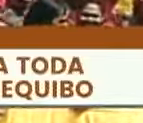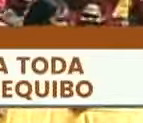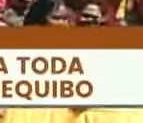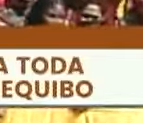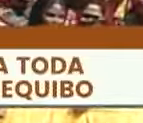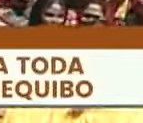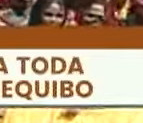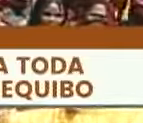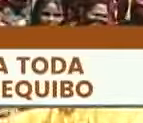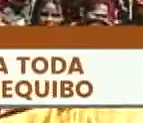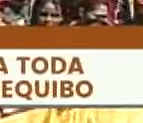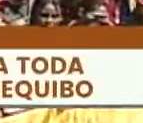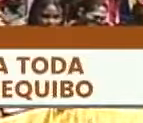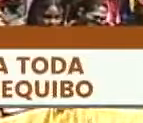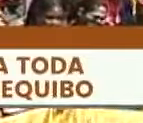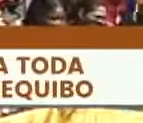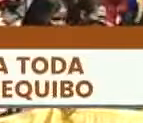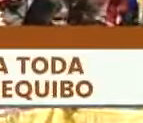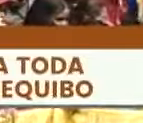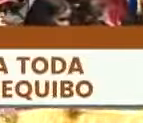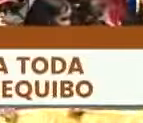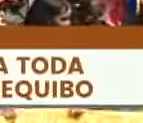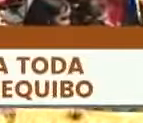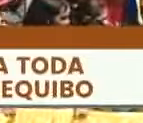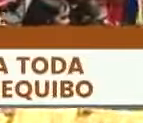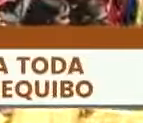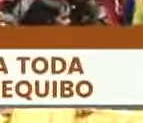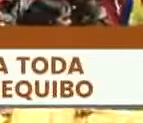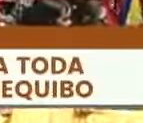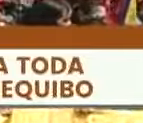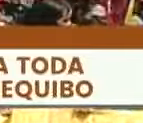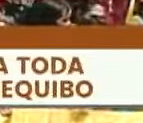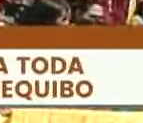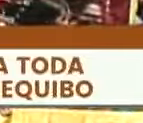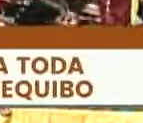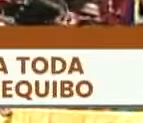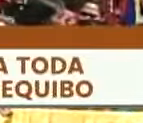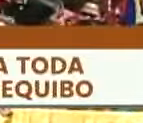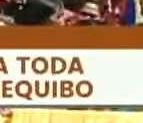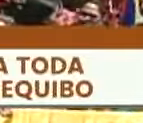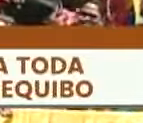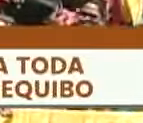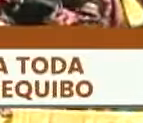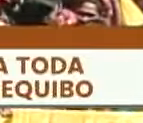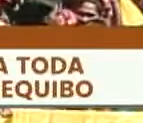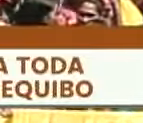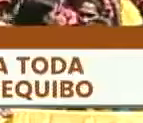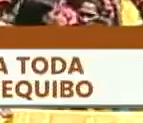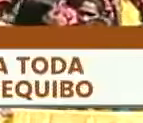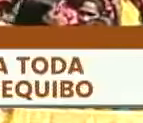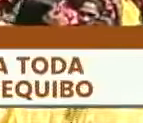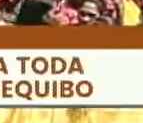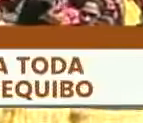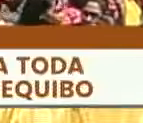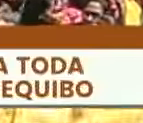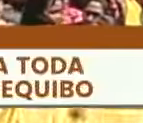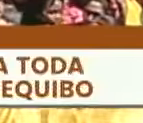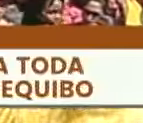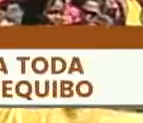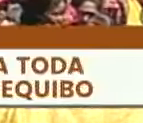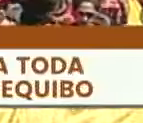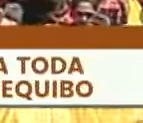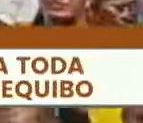Ecu, Isaka Manal Dianamo Ecu, Orihuacahuan Ecu Ecu, Oco Huevo Taquitane, Tamaja, este